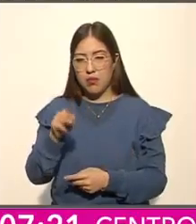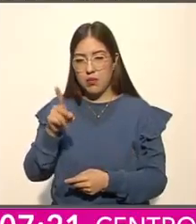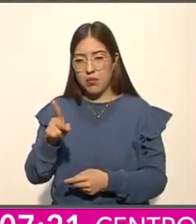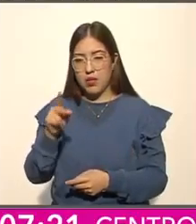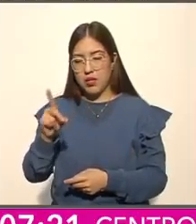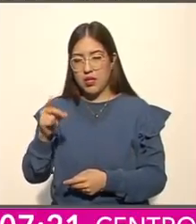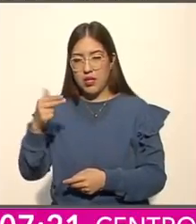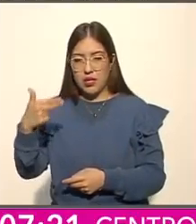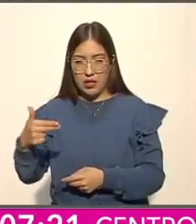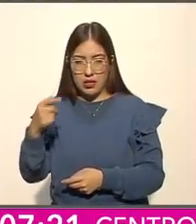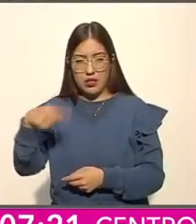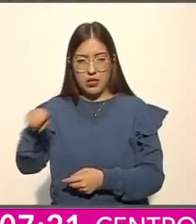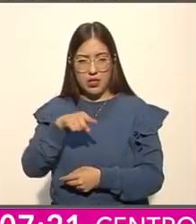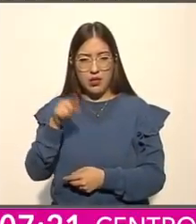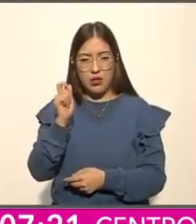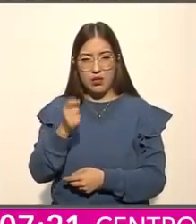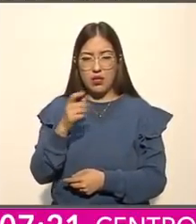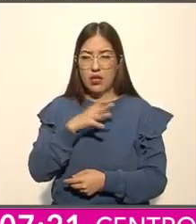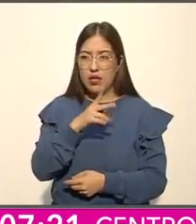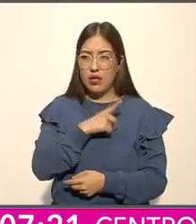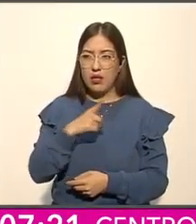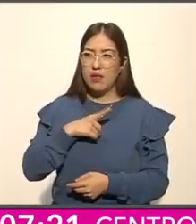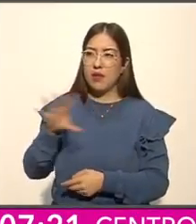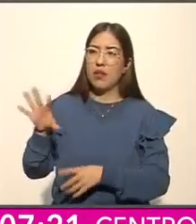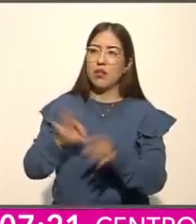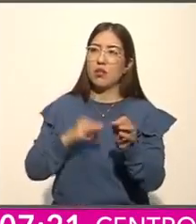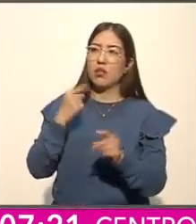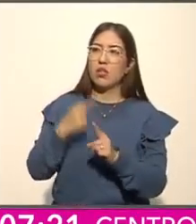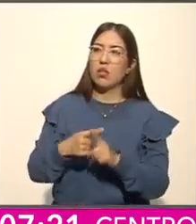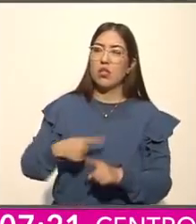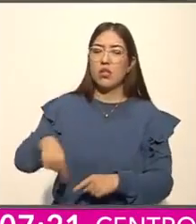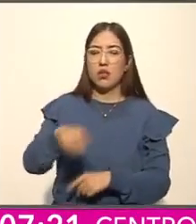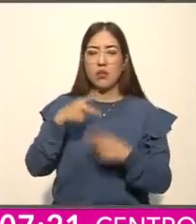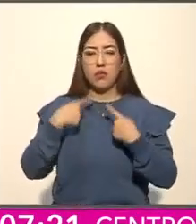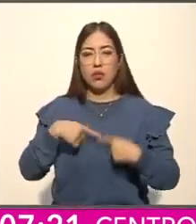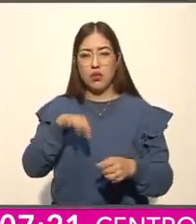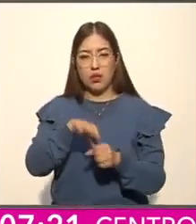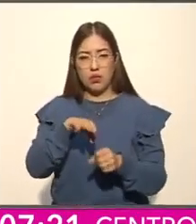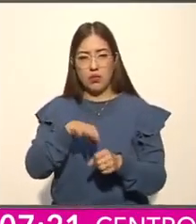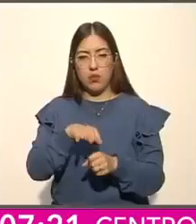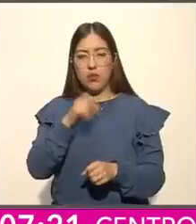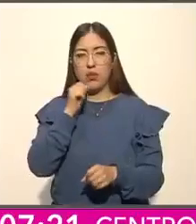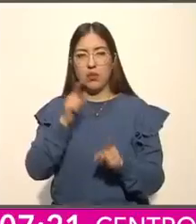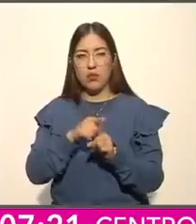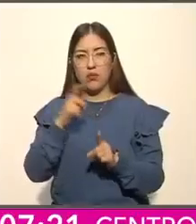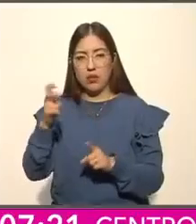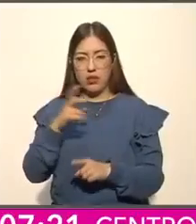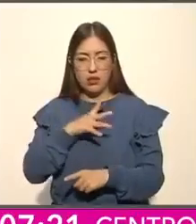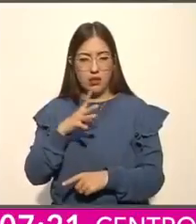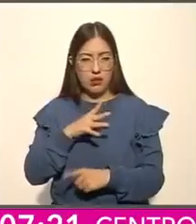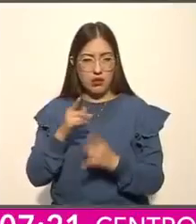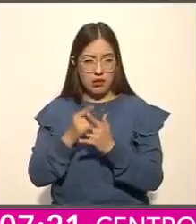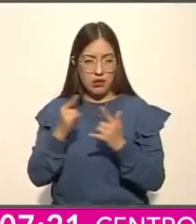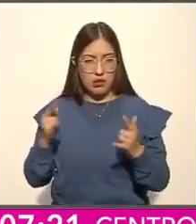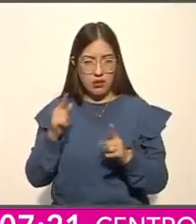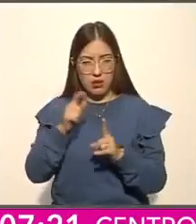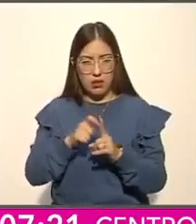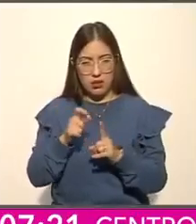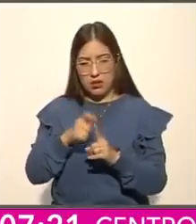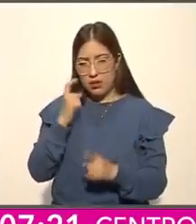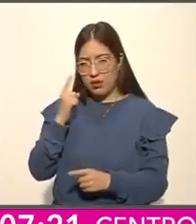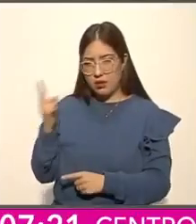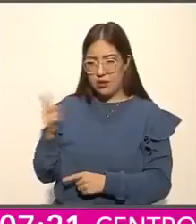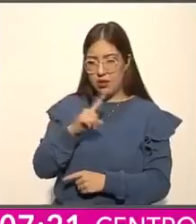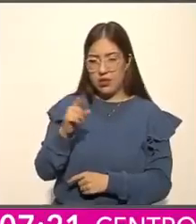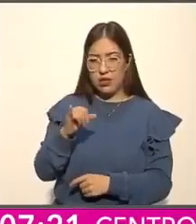justicia fueran electos por voto del pueblo. La caricatura política también retrató la reforma judicial de Zedillo. En